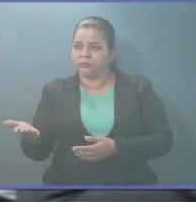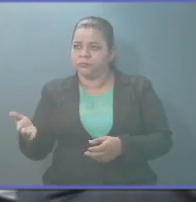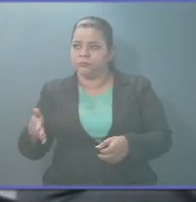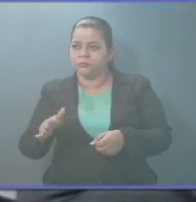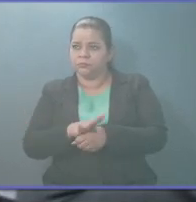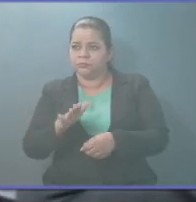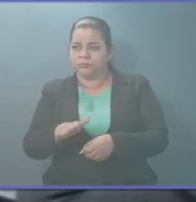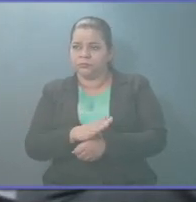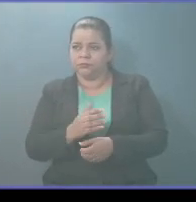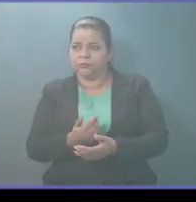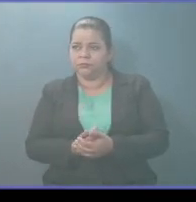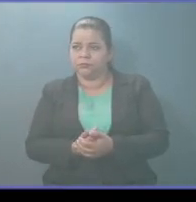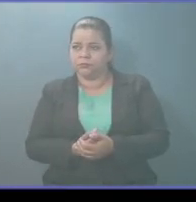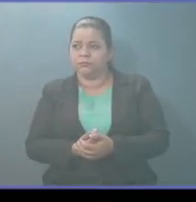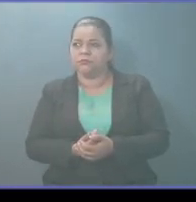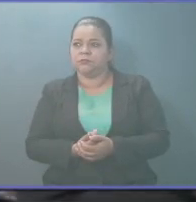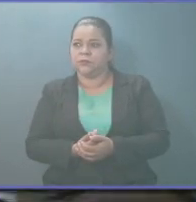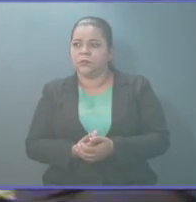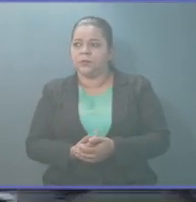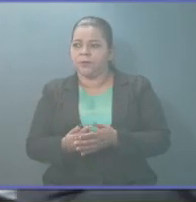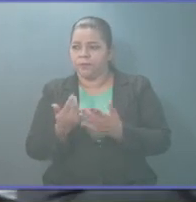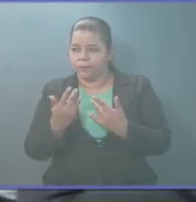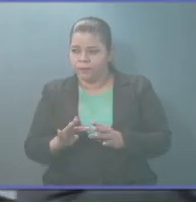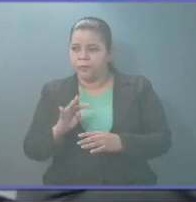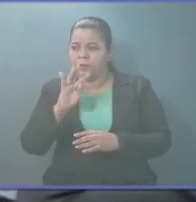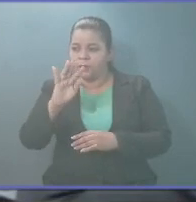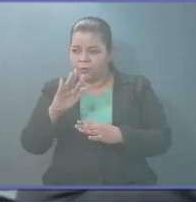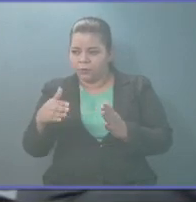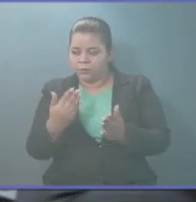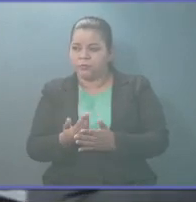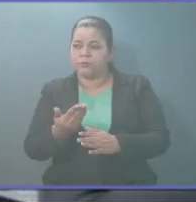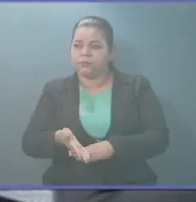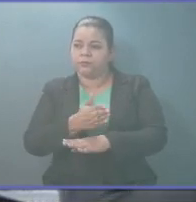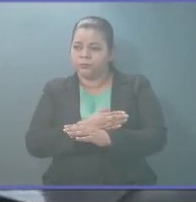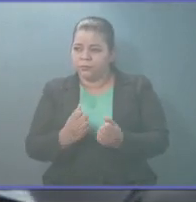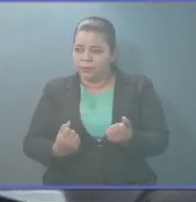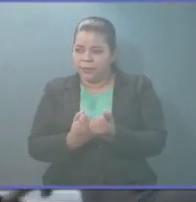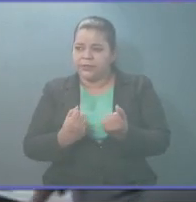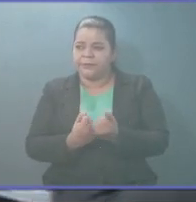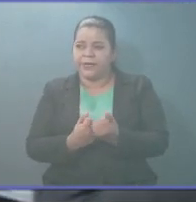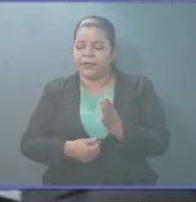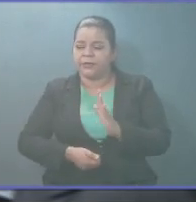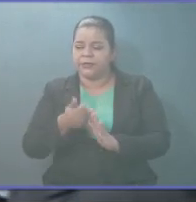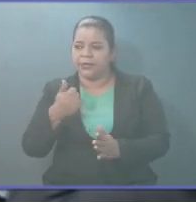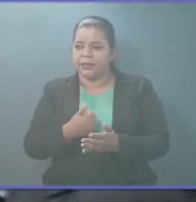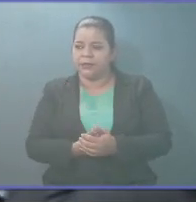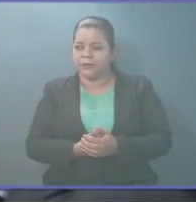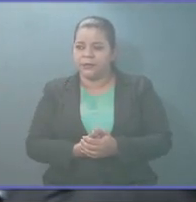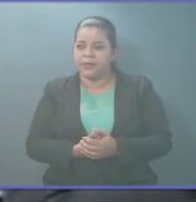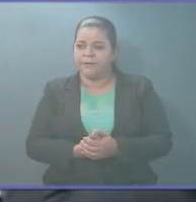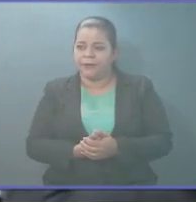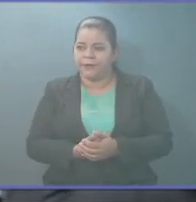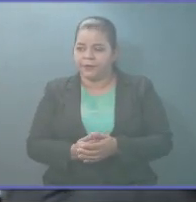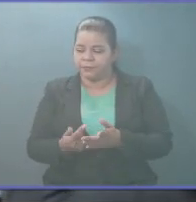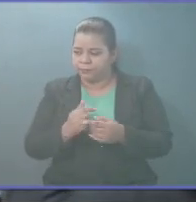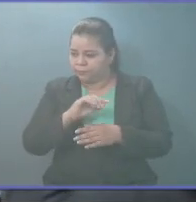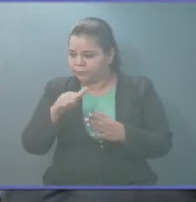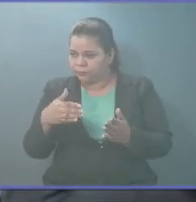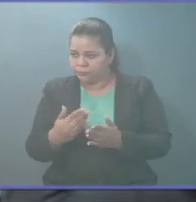corresponden a CONAIPD, las cuales pues con este acompañamiento se llenaría ese vacío y sería